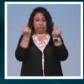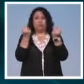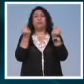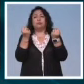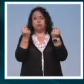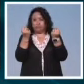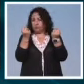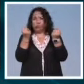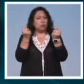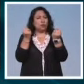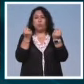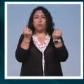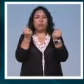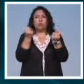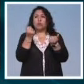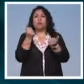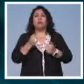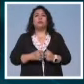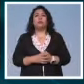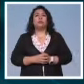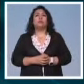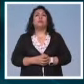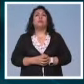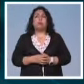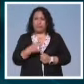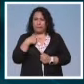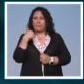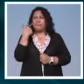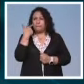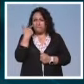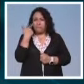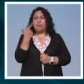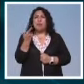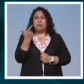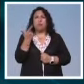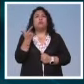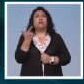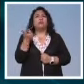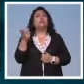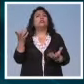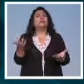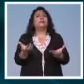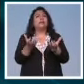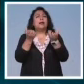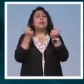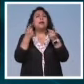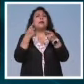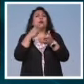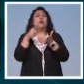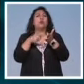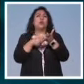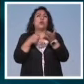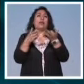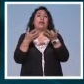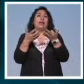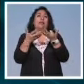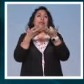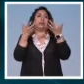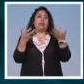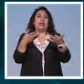Así no solo nos dimos cuenta que salvaba a su tierra,